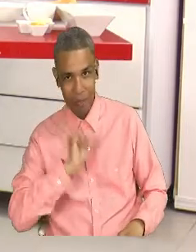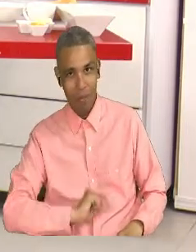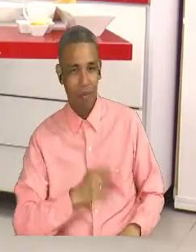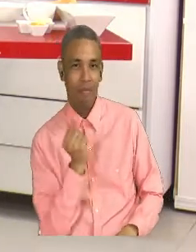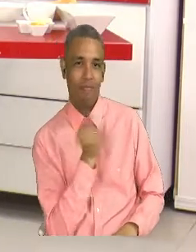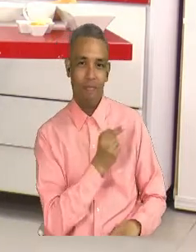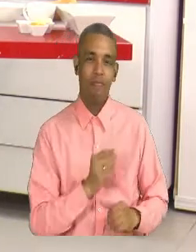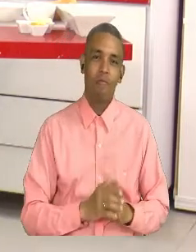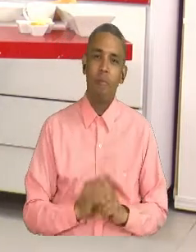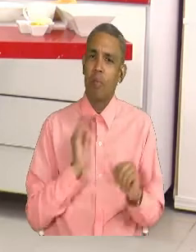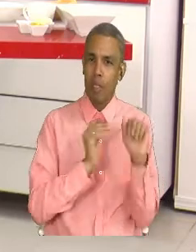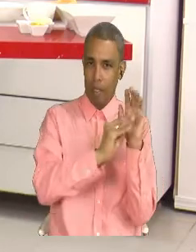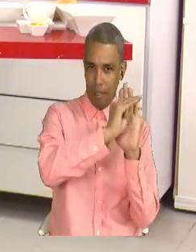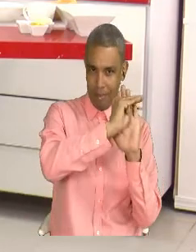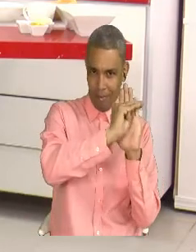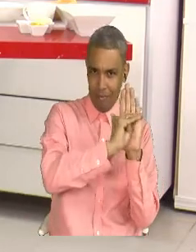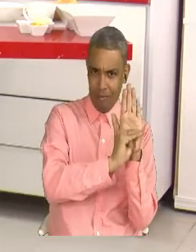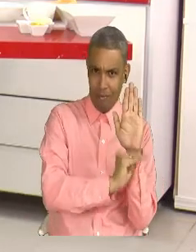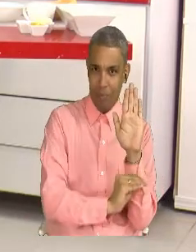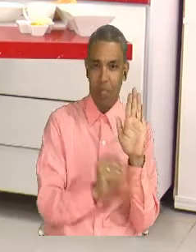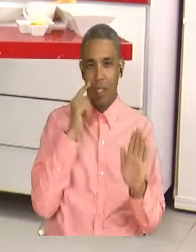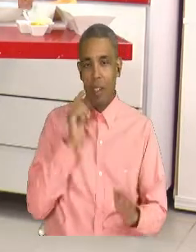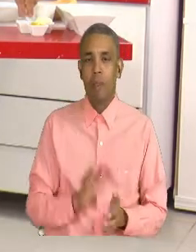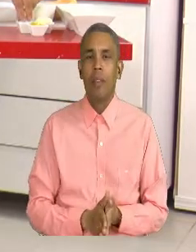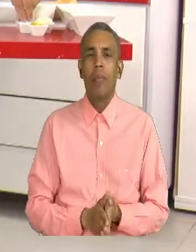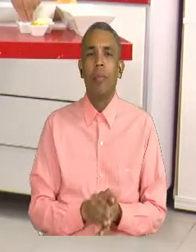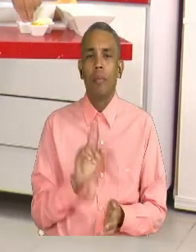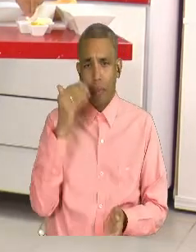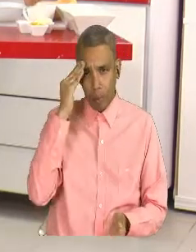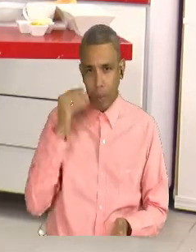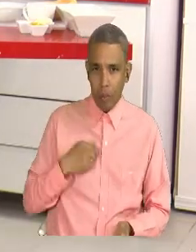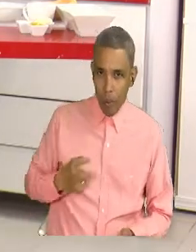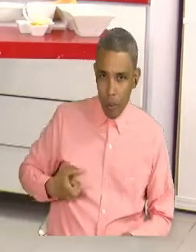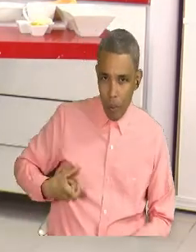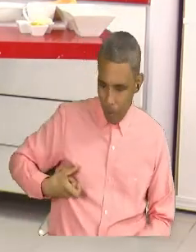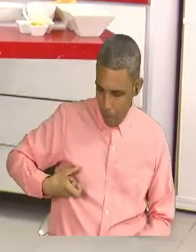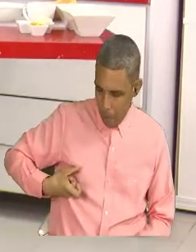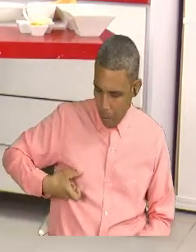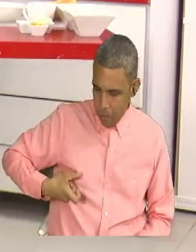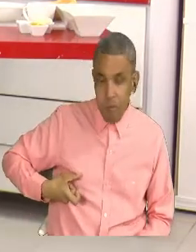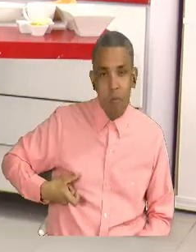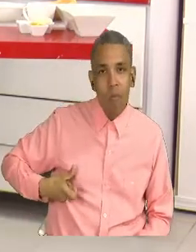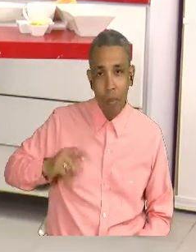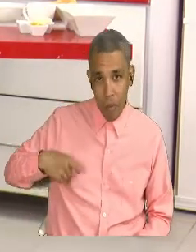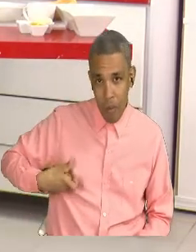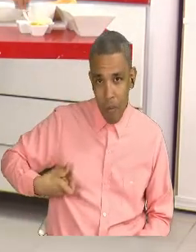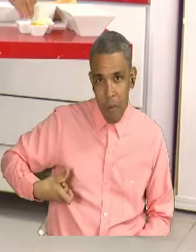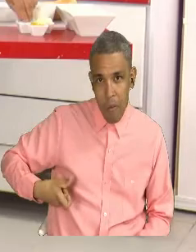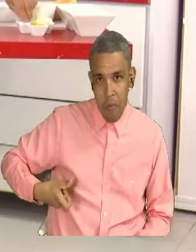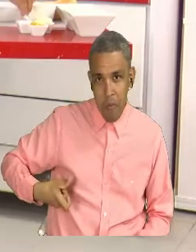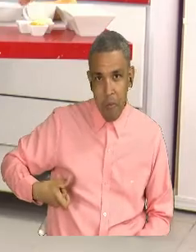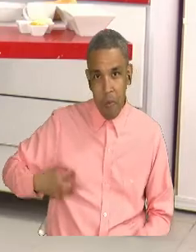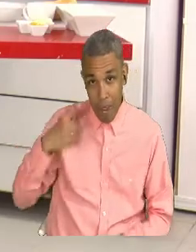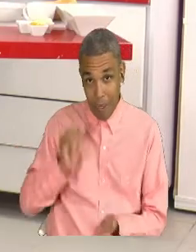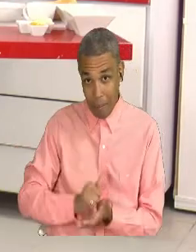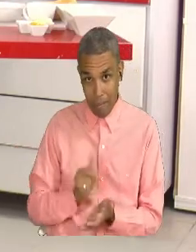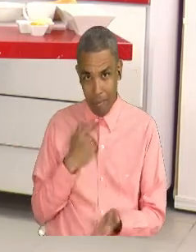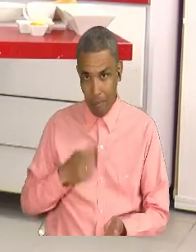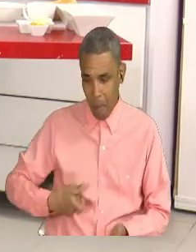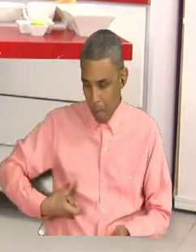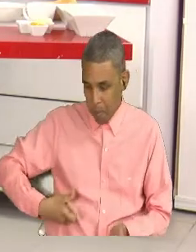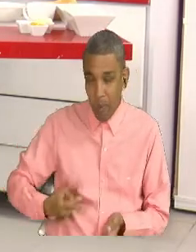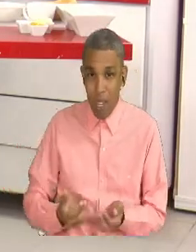lo escribieron. Ajá. Y vamos a usar camarones, como los televidentes saben, usamos camarón crudo, ¿no? Oye, ven acá, hagamos un paréntesis, pero tiene que ver